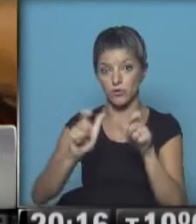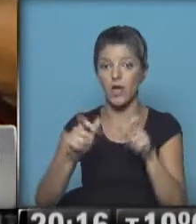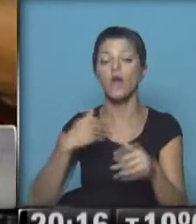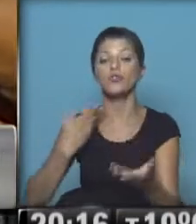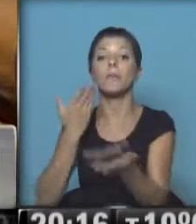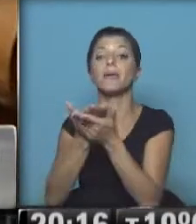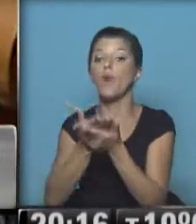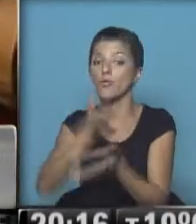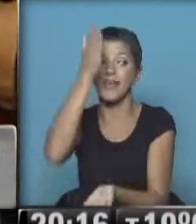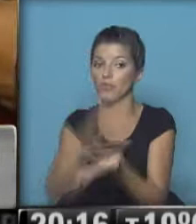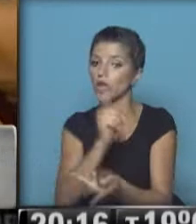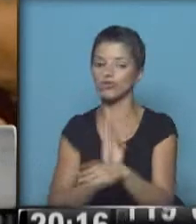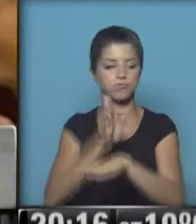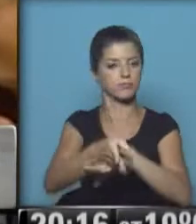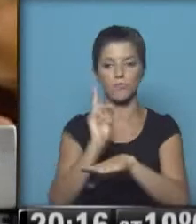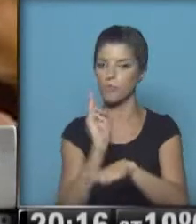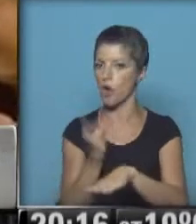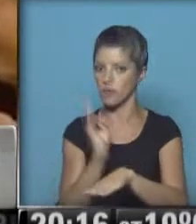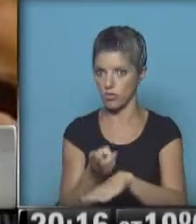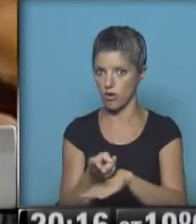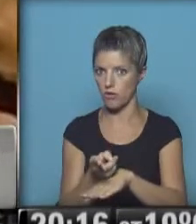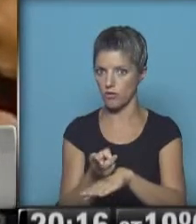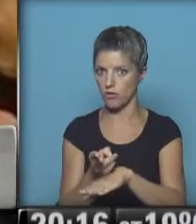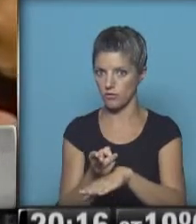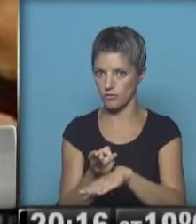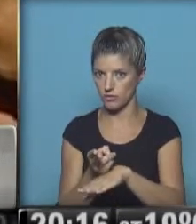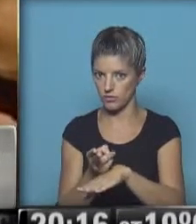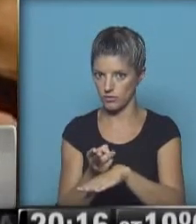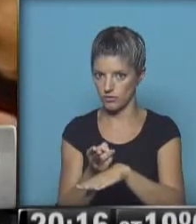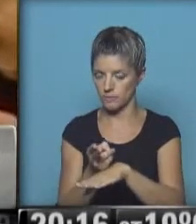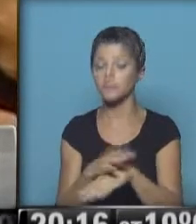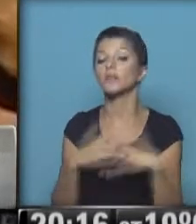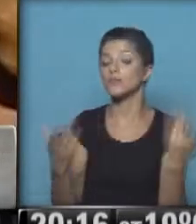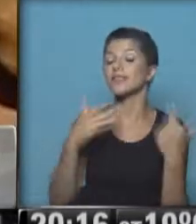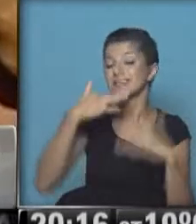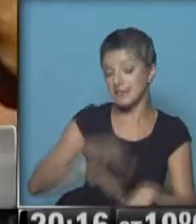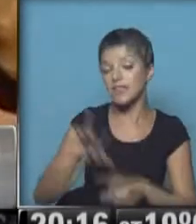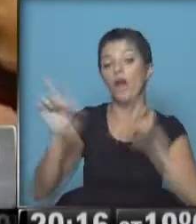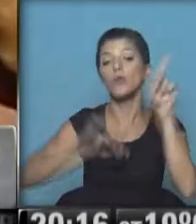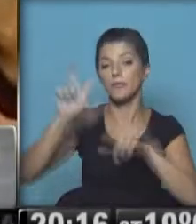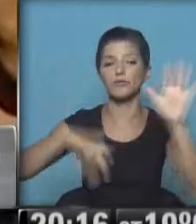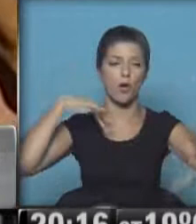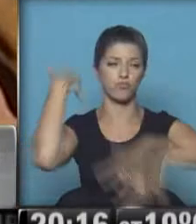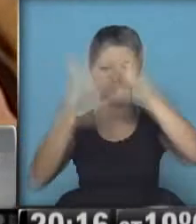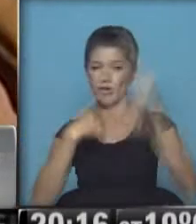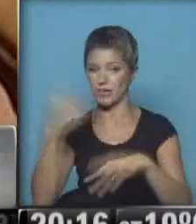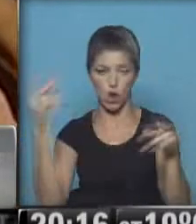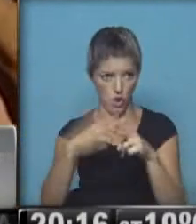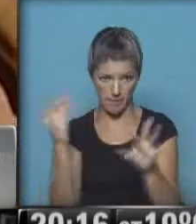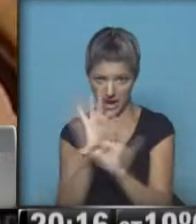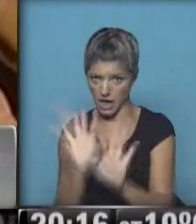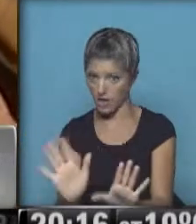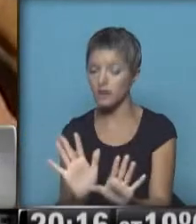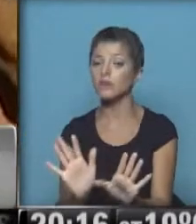de admisión y le pedimos el derecho de admisión en un montón de lugares. Si se entiende que hay gente que ha generado desmanes, y no hago nombres ni me refiero a